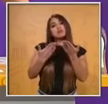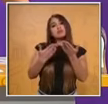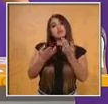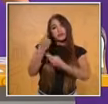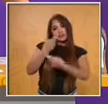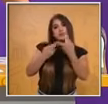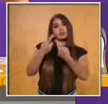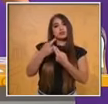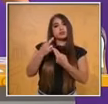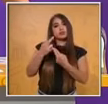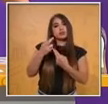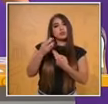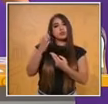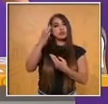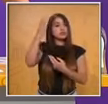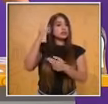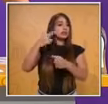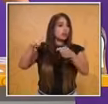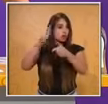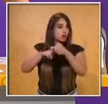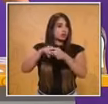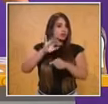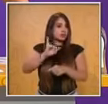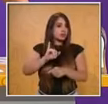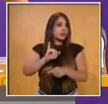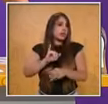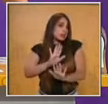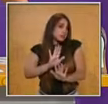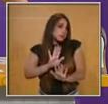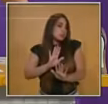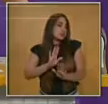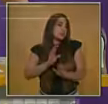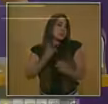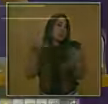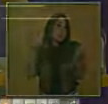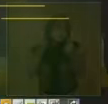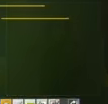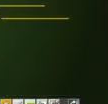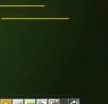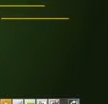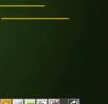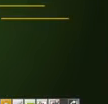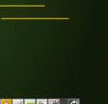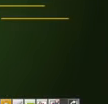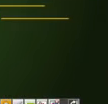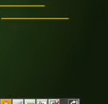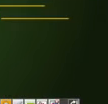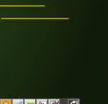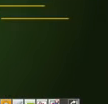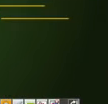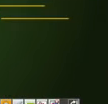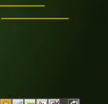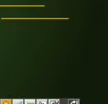tus materiales, si en dado caso puedes tenerlos. Si no, no te preocupes, aquí lo vamos a hacer.